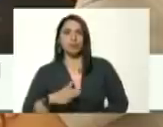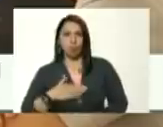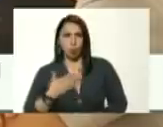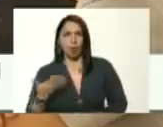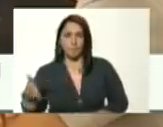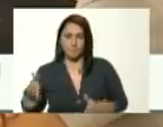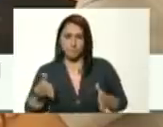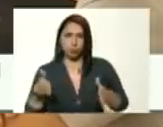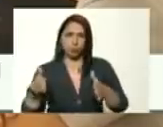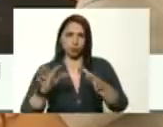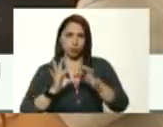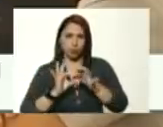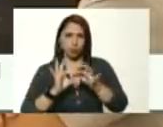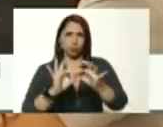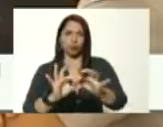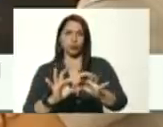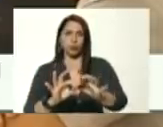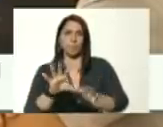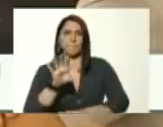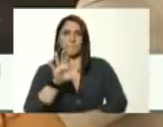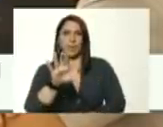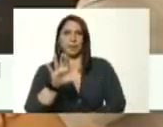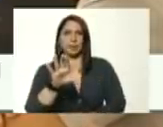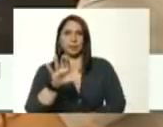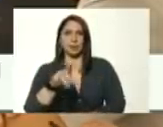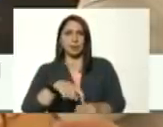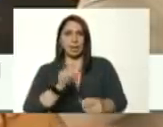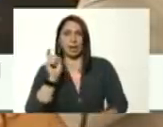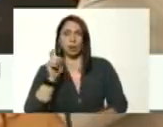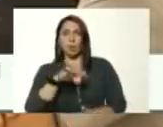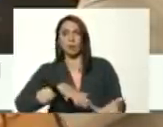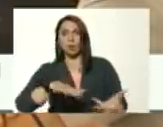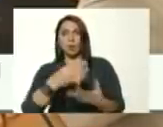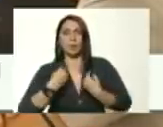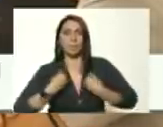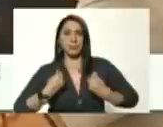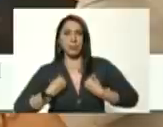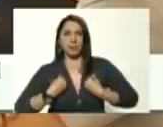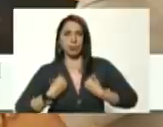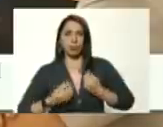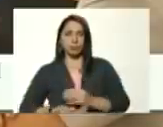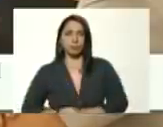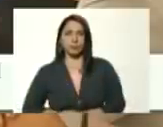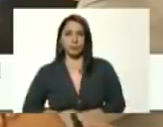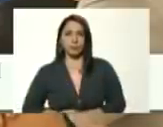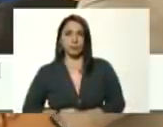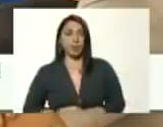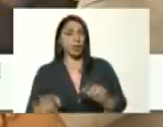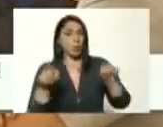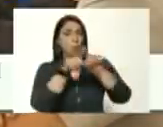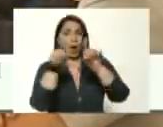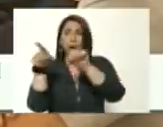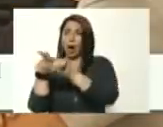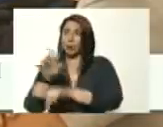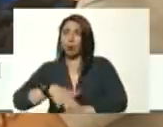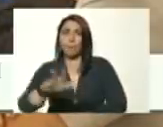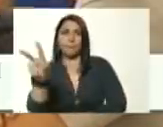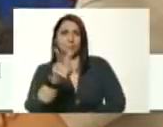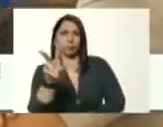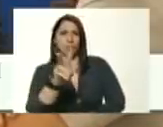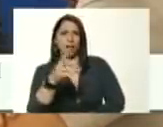a este país sacarlo de esta crisis que hoy está viviendo lo que estamos viviendo todos los venezolanos que hay una crisis